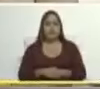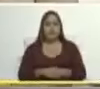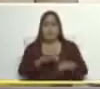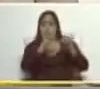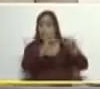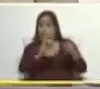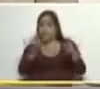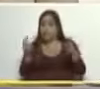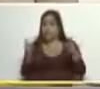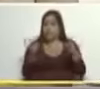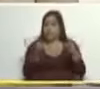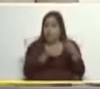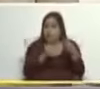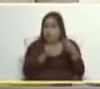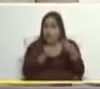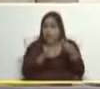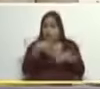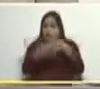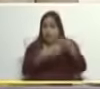La tercera tendencia,